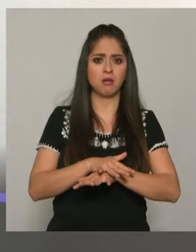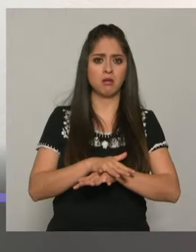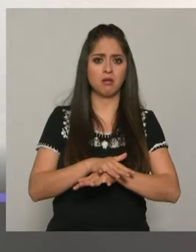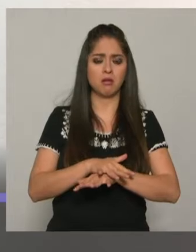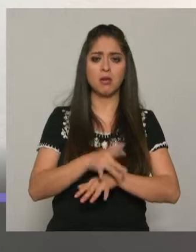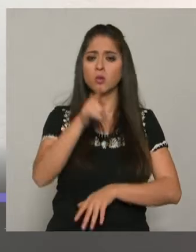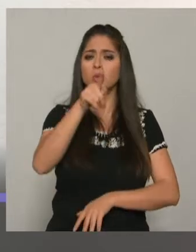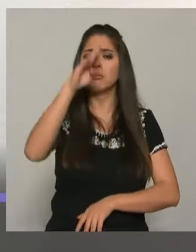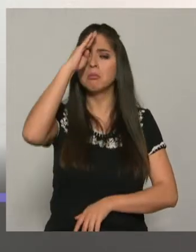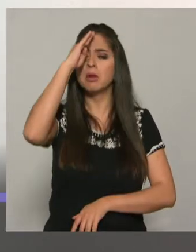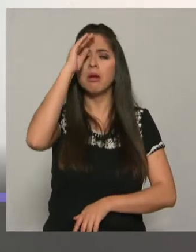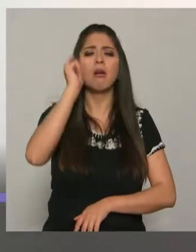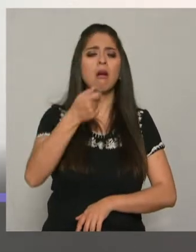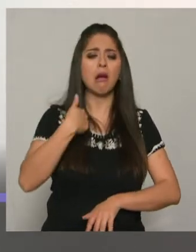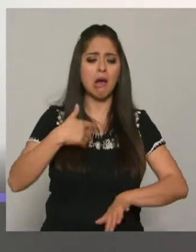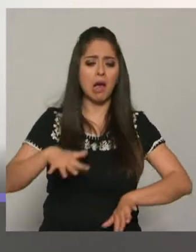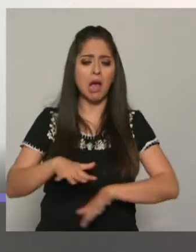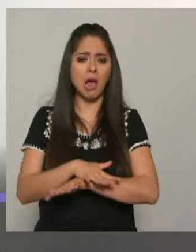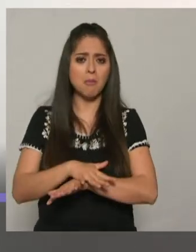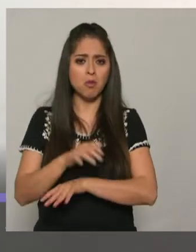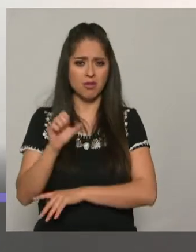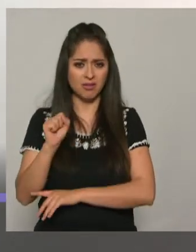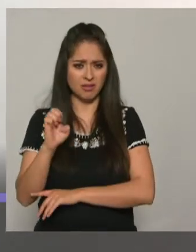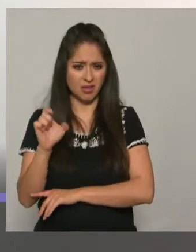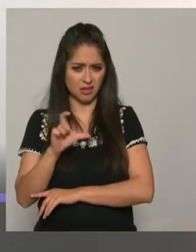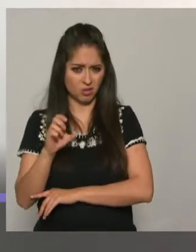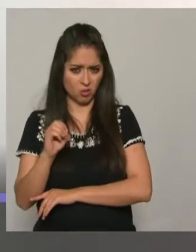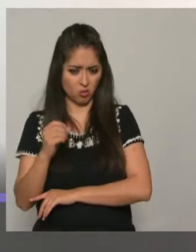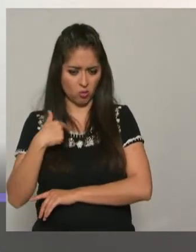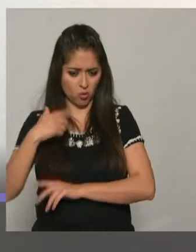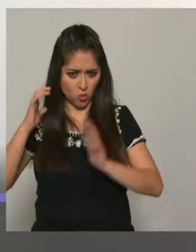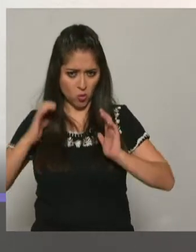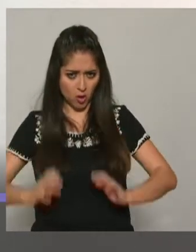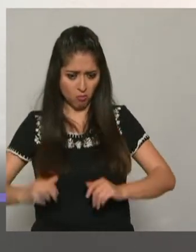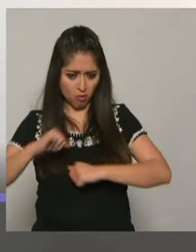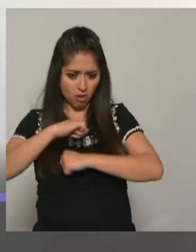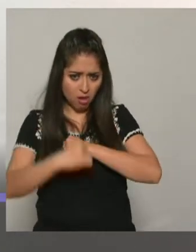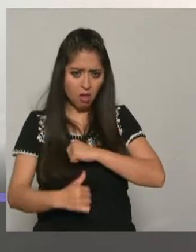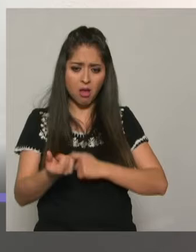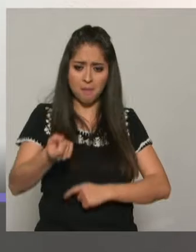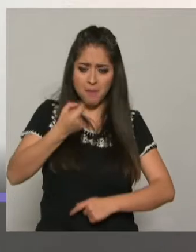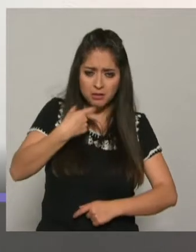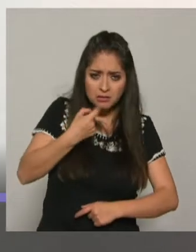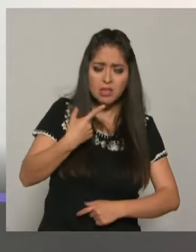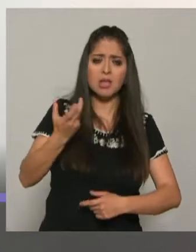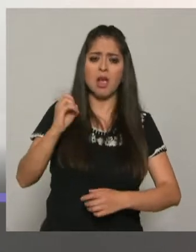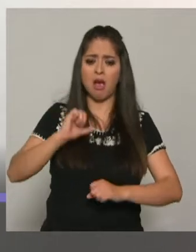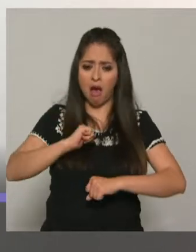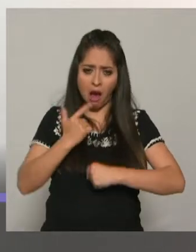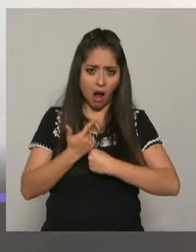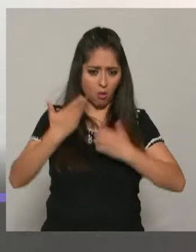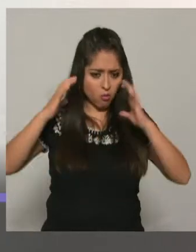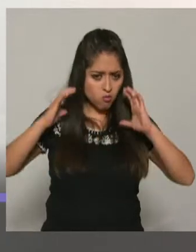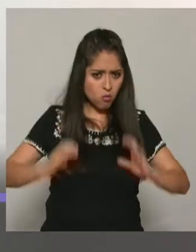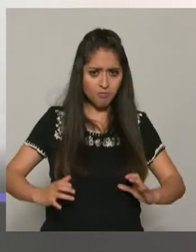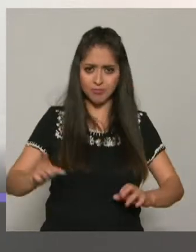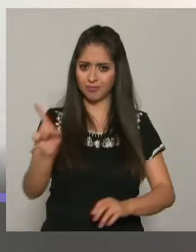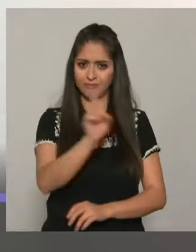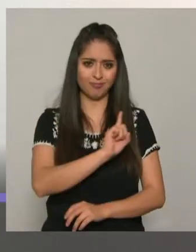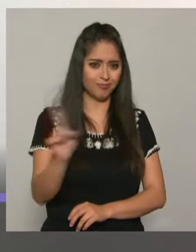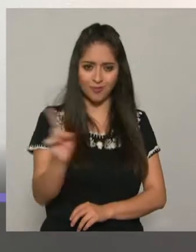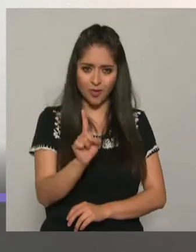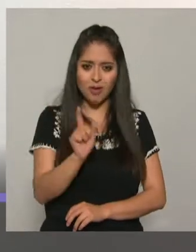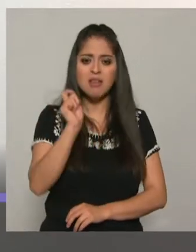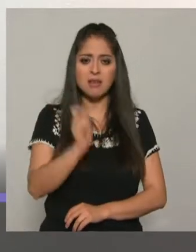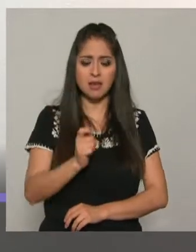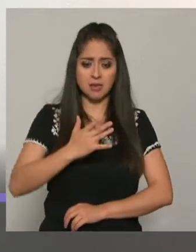no se trata de un cambio de sexo. No hay intervención hormonal, no hay intervención quirúrgica. Es decir, solo